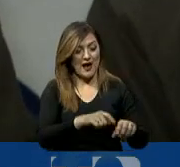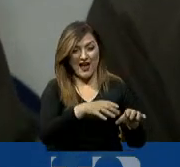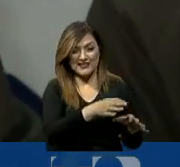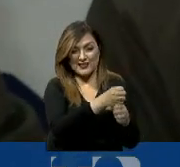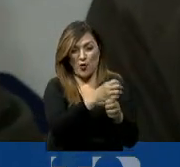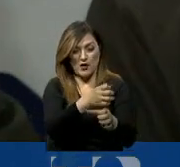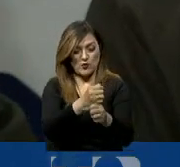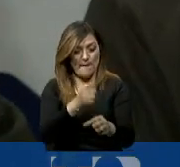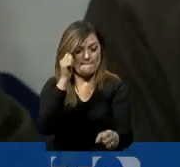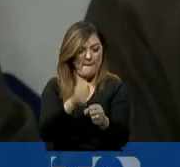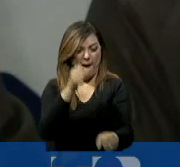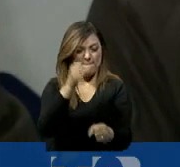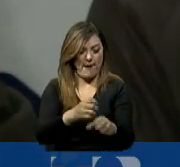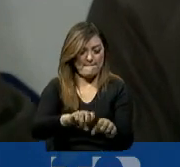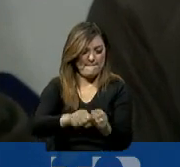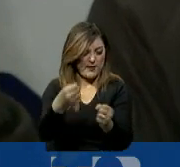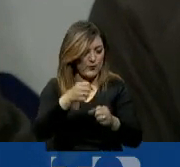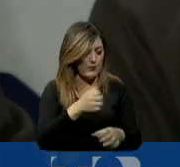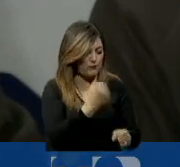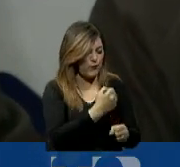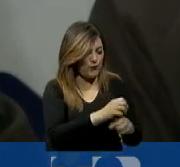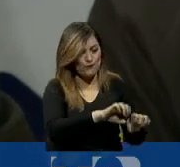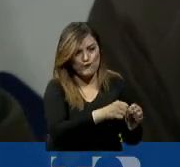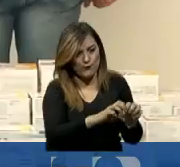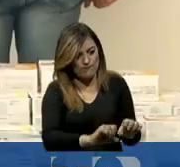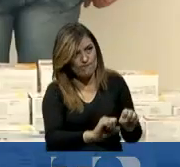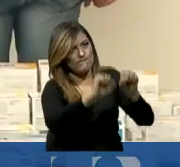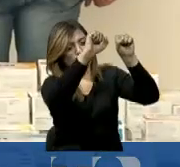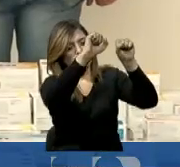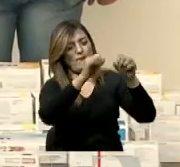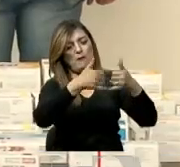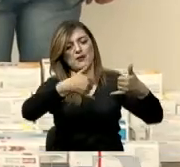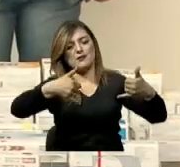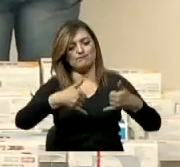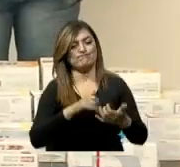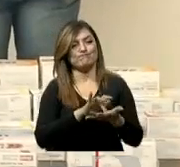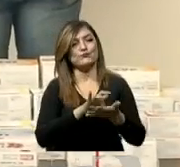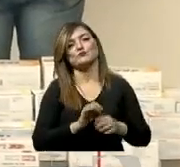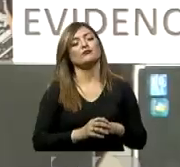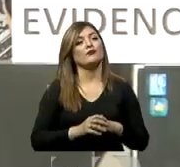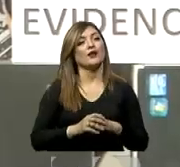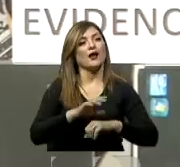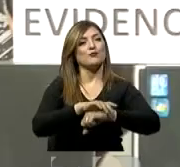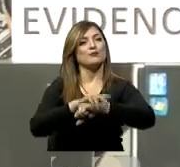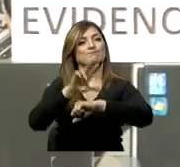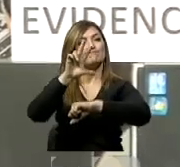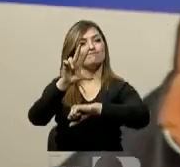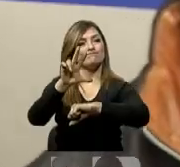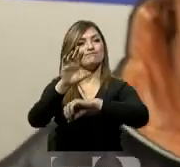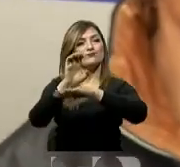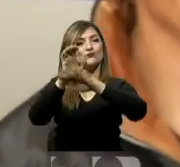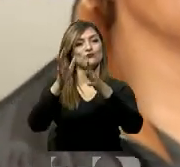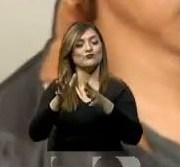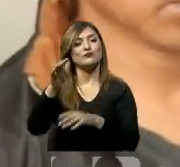mismas y sustraerse posterior todo lo que se encontraba al interior. Los 3 detenidos son de nacionalidad ecuatoriana.